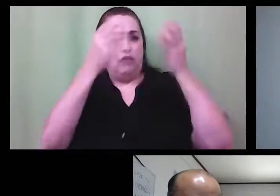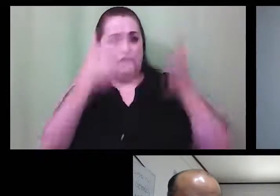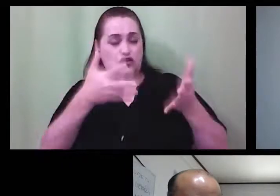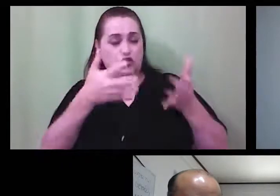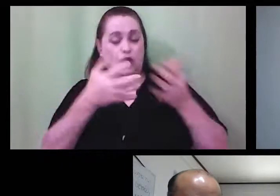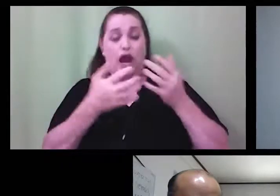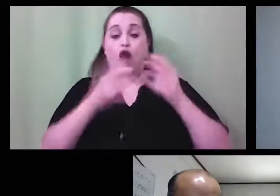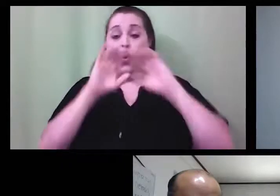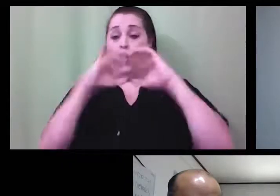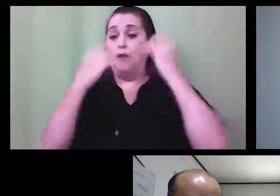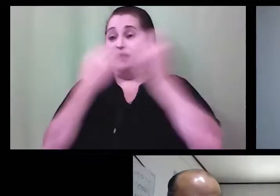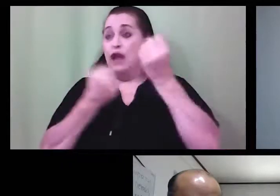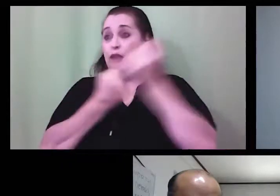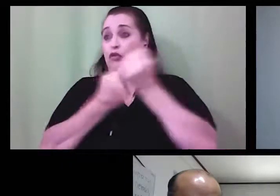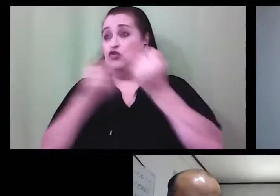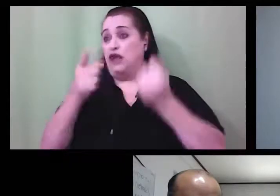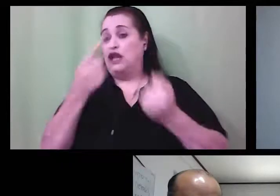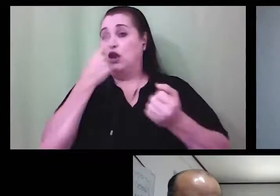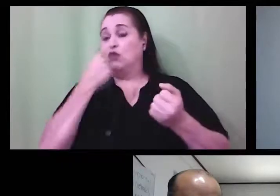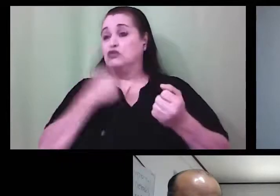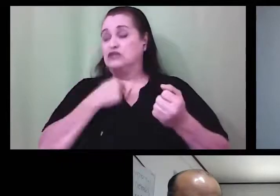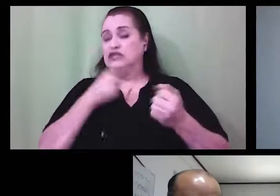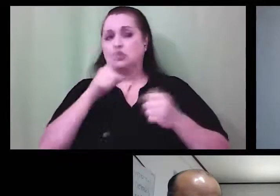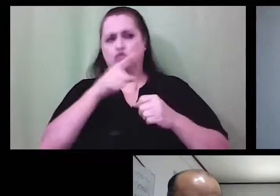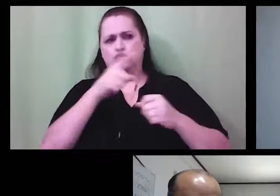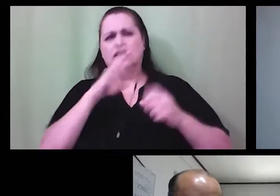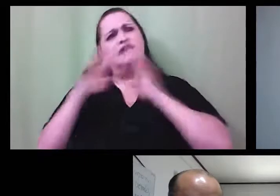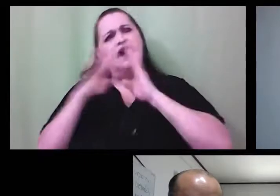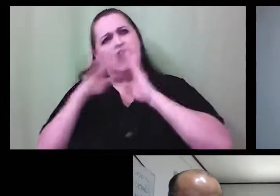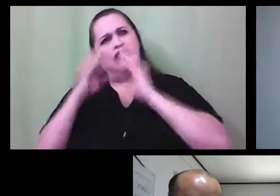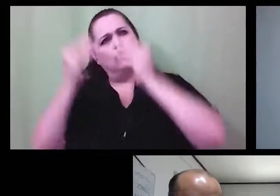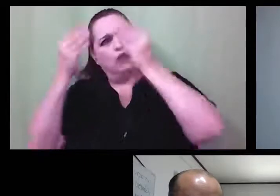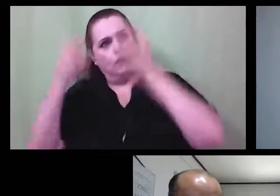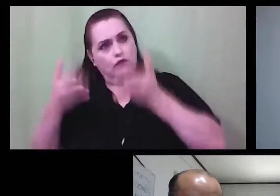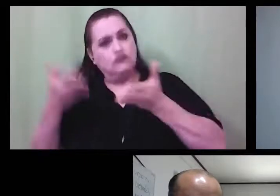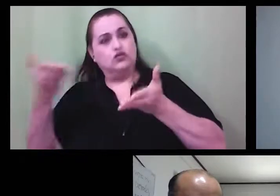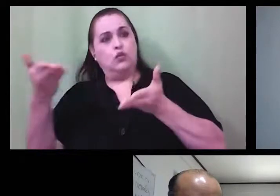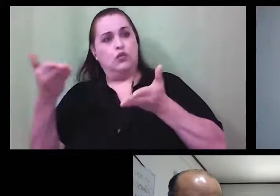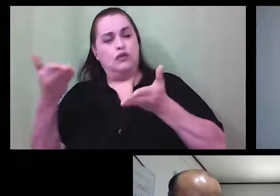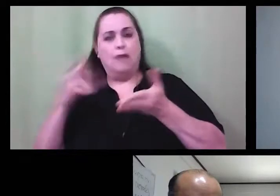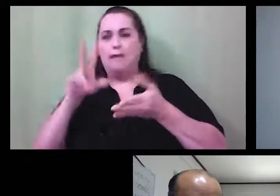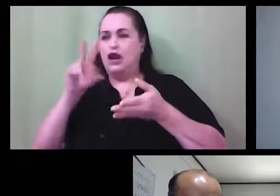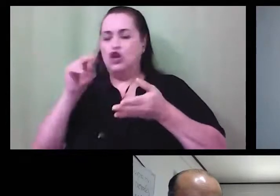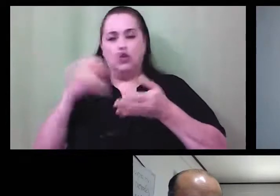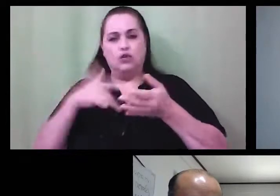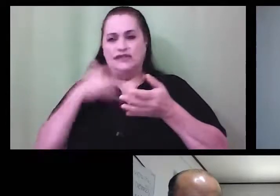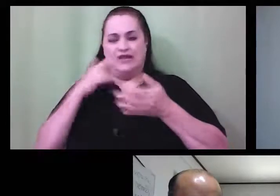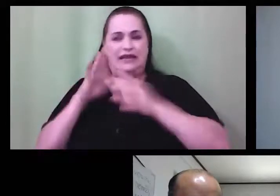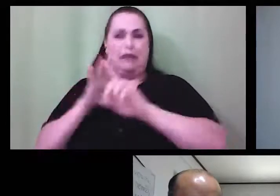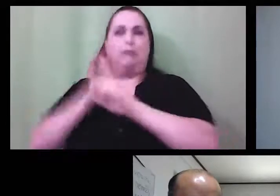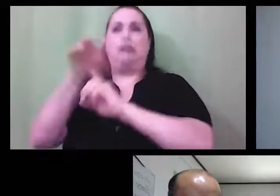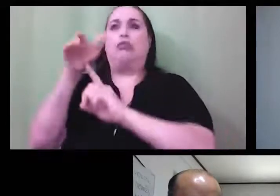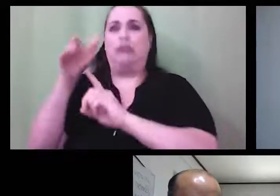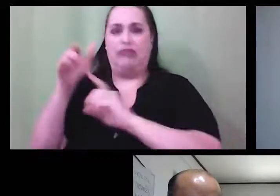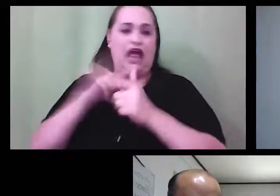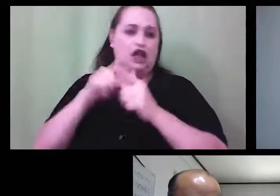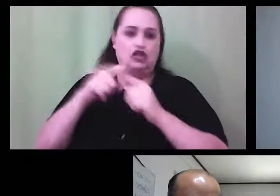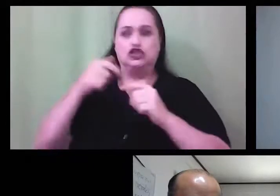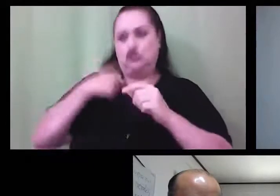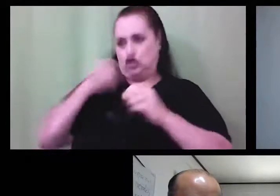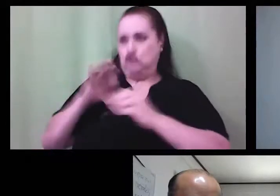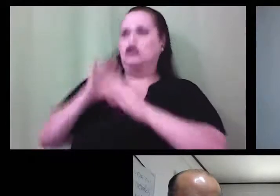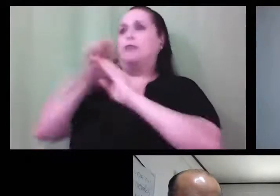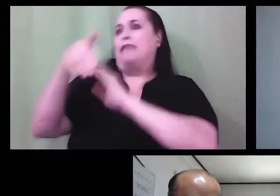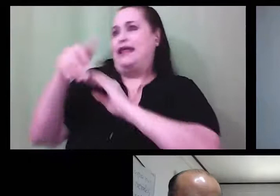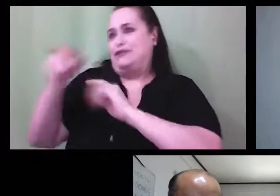estas alturas que nos diga, hablen ustedes con la profesora para que no se sienta invadida. Entonces, nos toca invadirla a